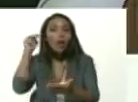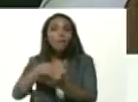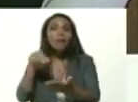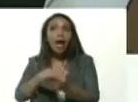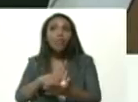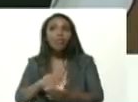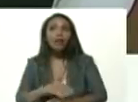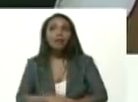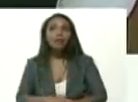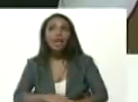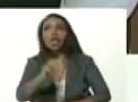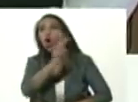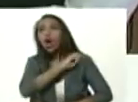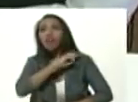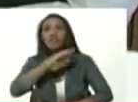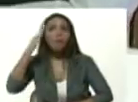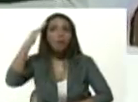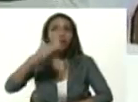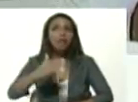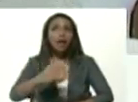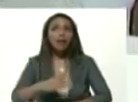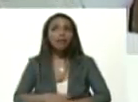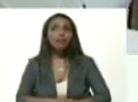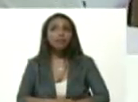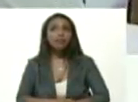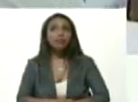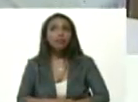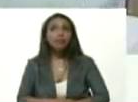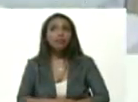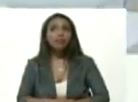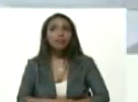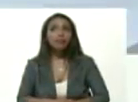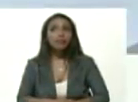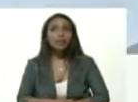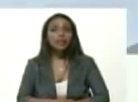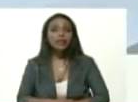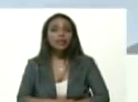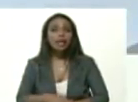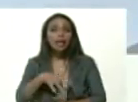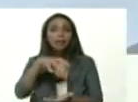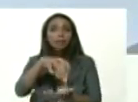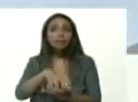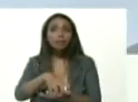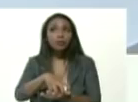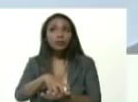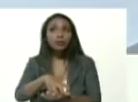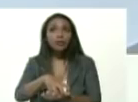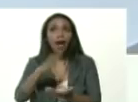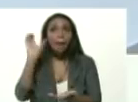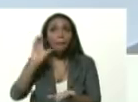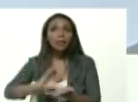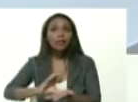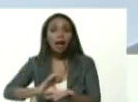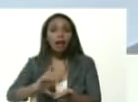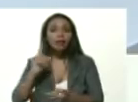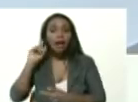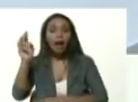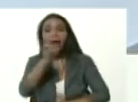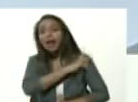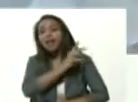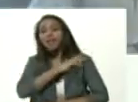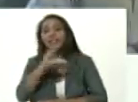y además los jefes militares de la región capital, el jefe de